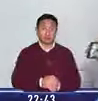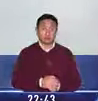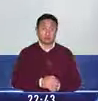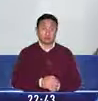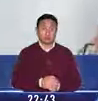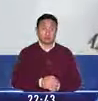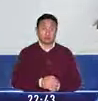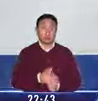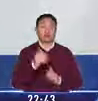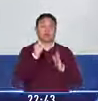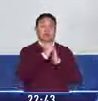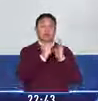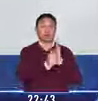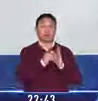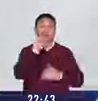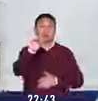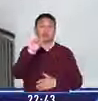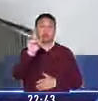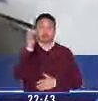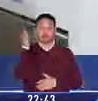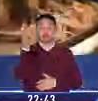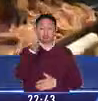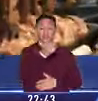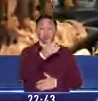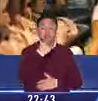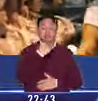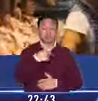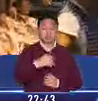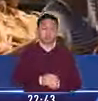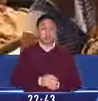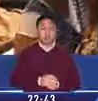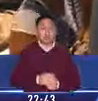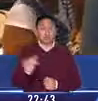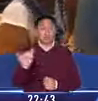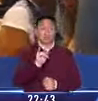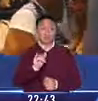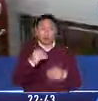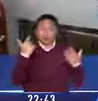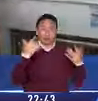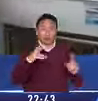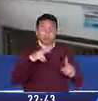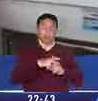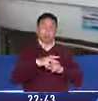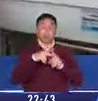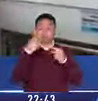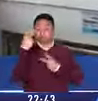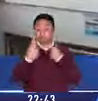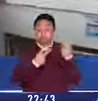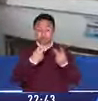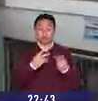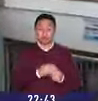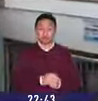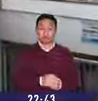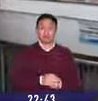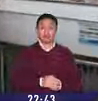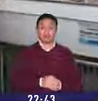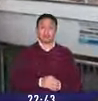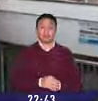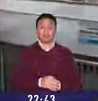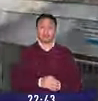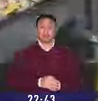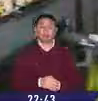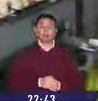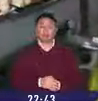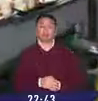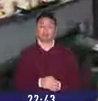Agitada agenda de un sábado, advirtió que nuevos monitoreos continuarán sin previo aviso.